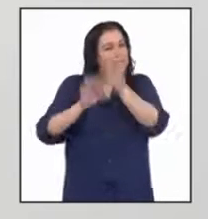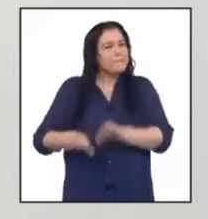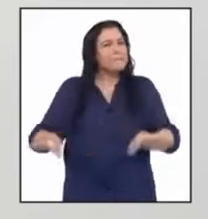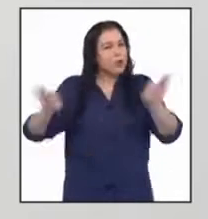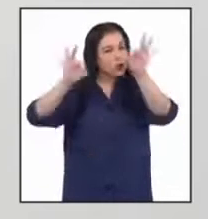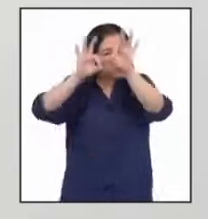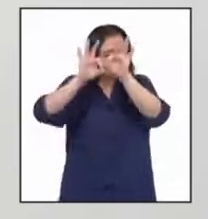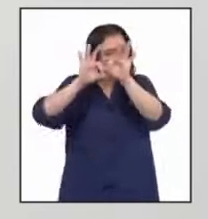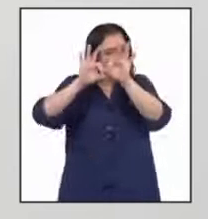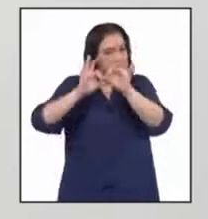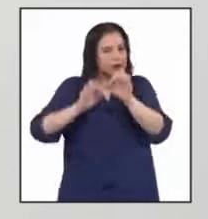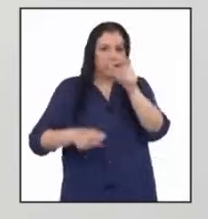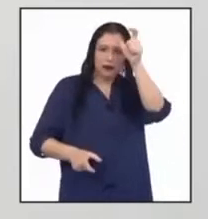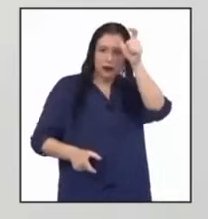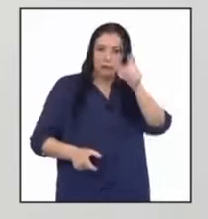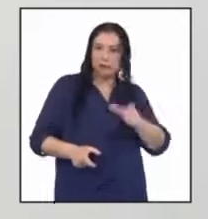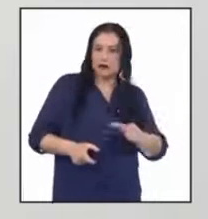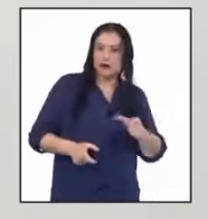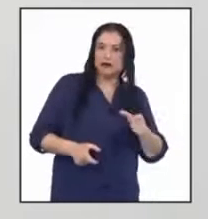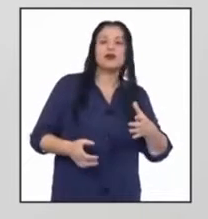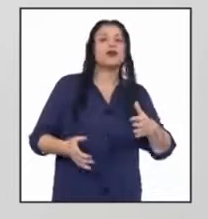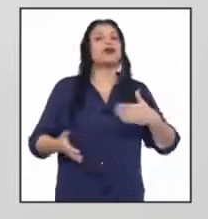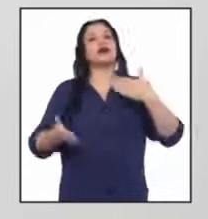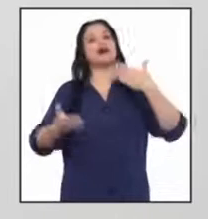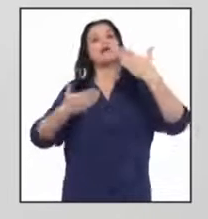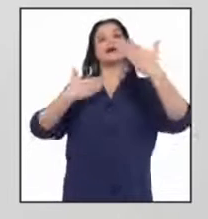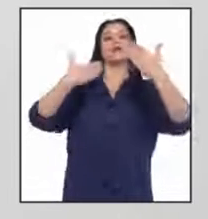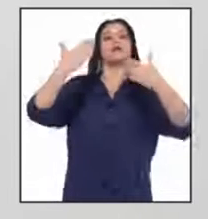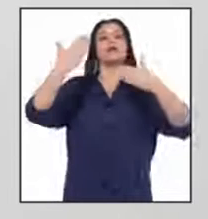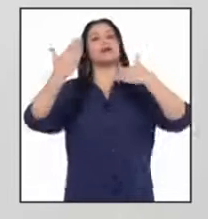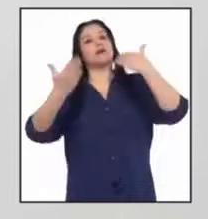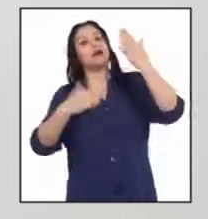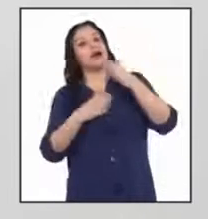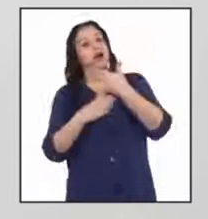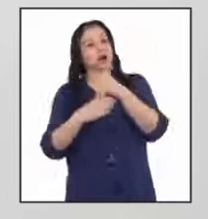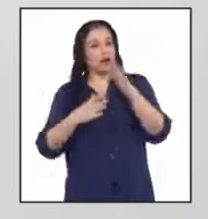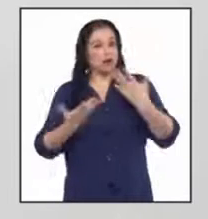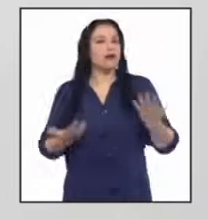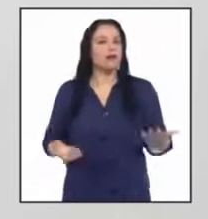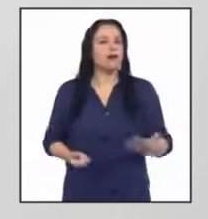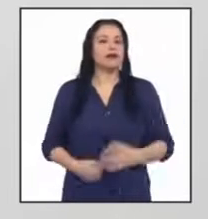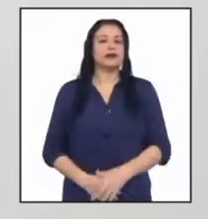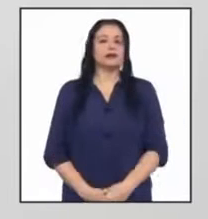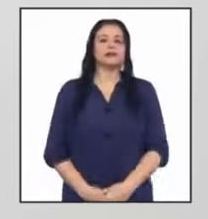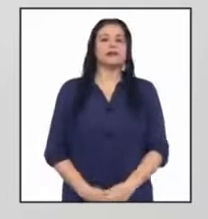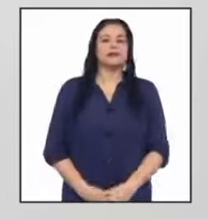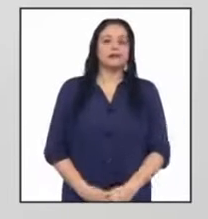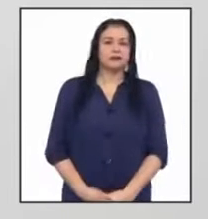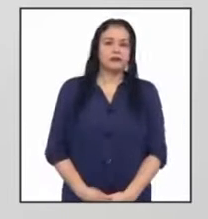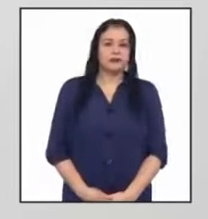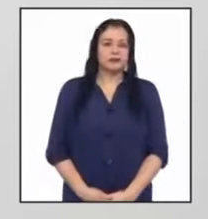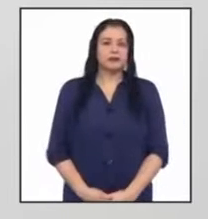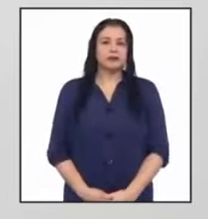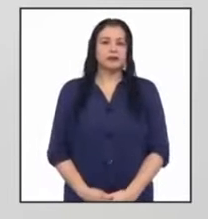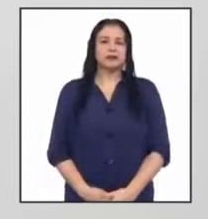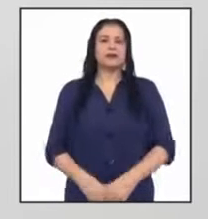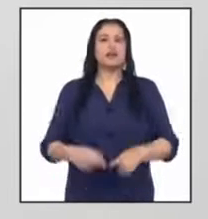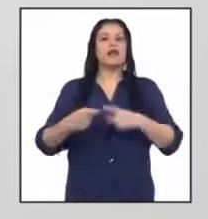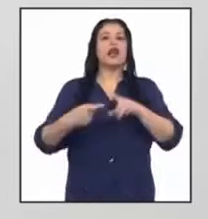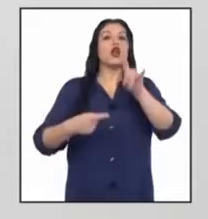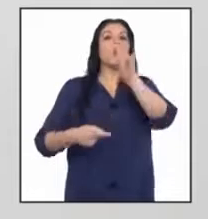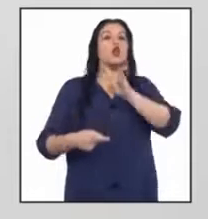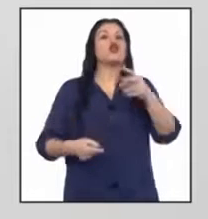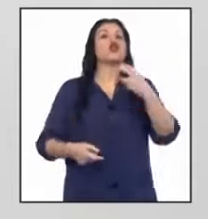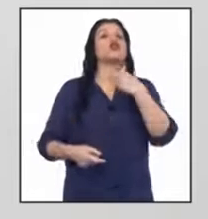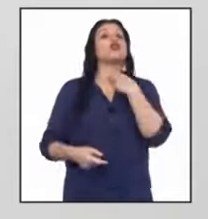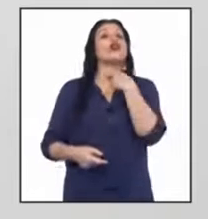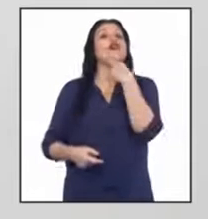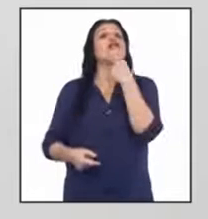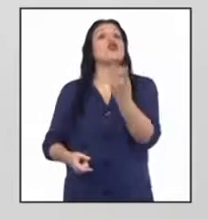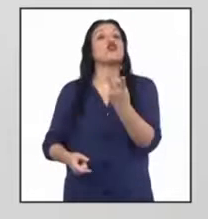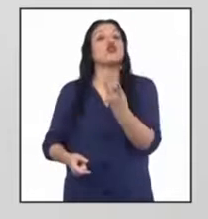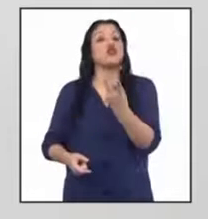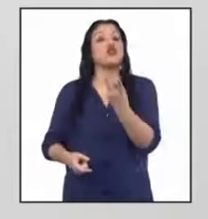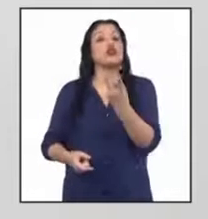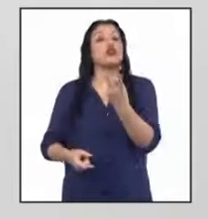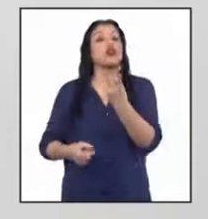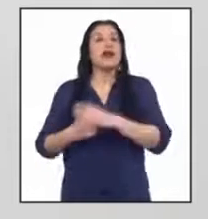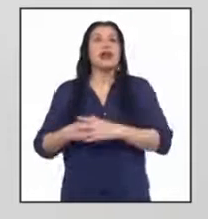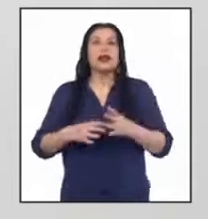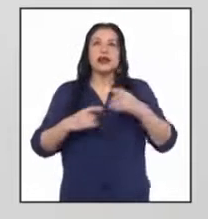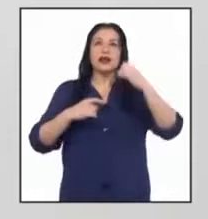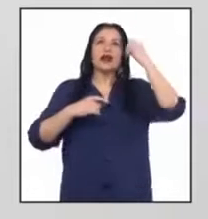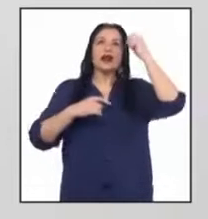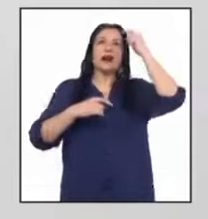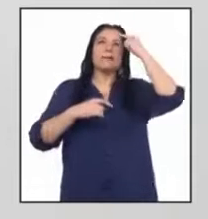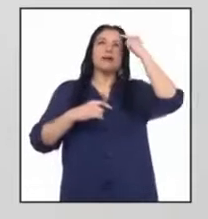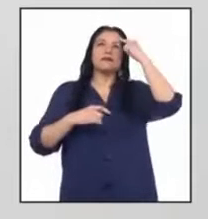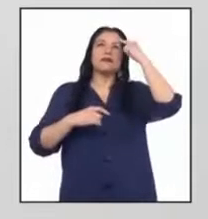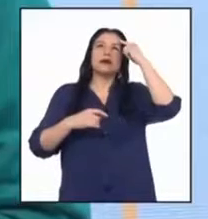torno al personaje o actor que comparte en común los tipos de monólogos: el uso de la voz y la extensión del